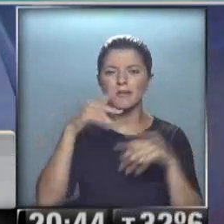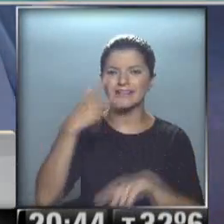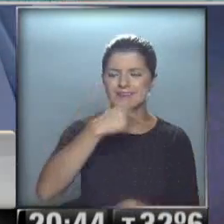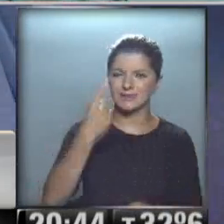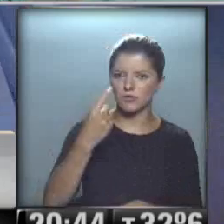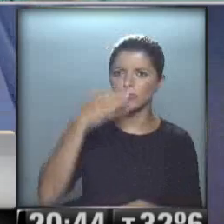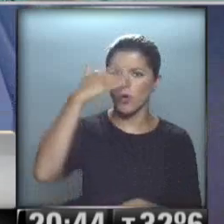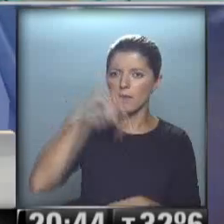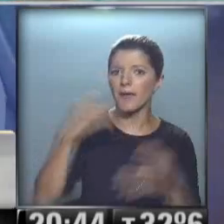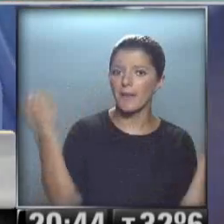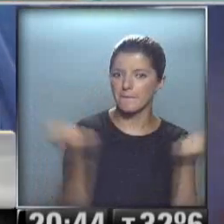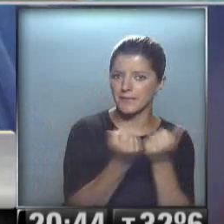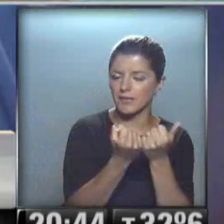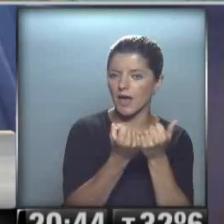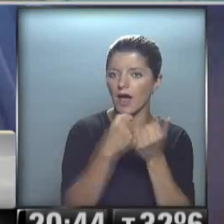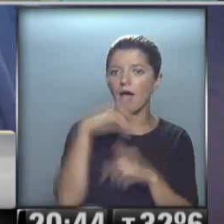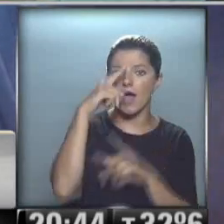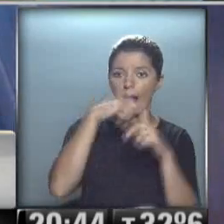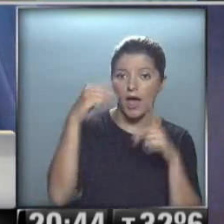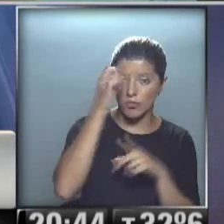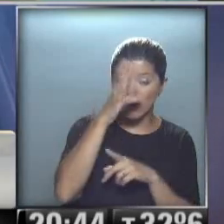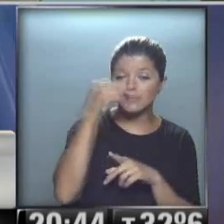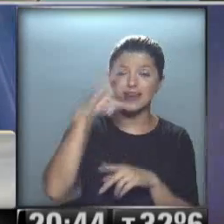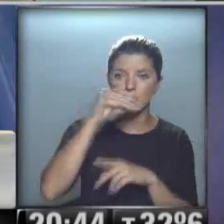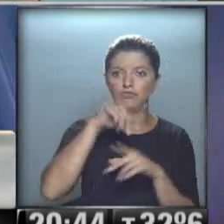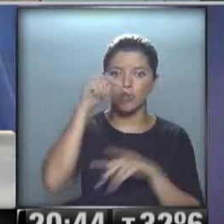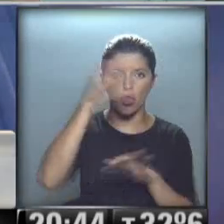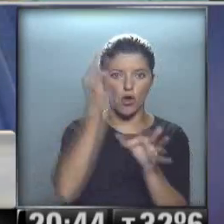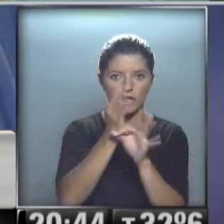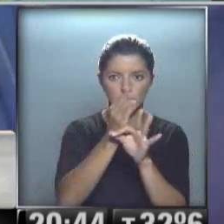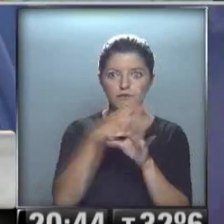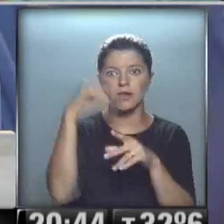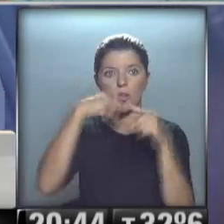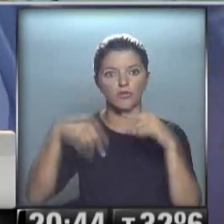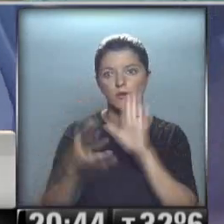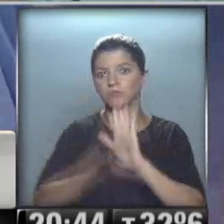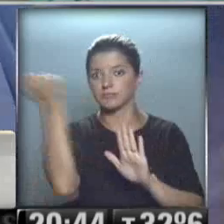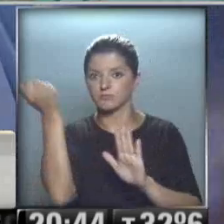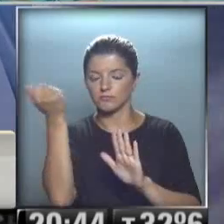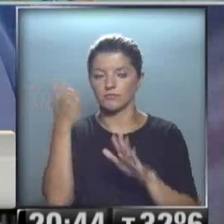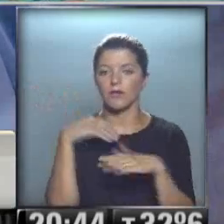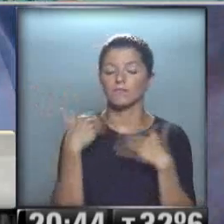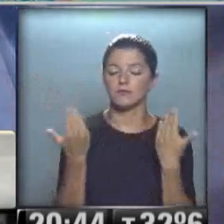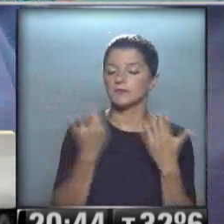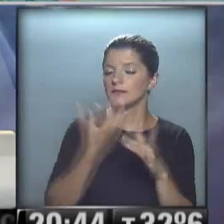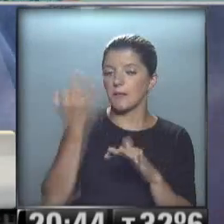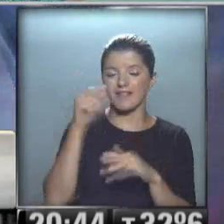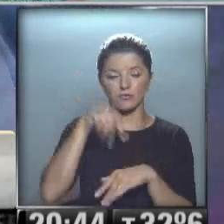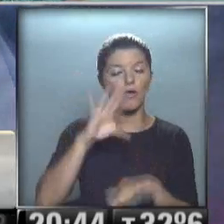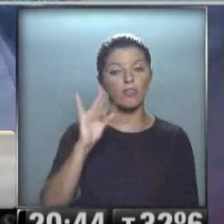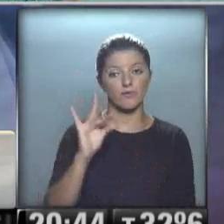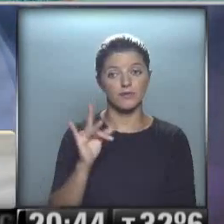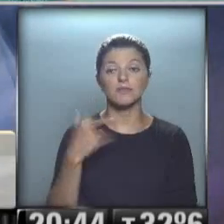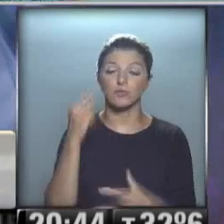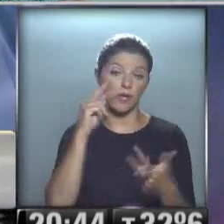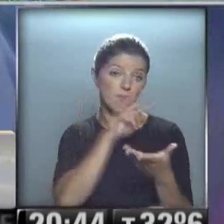31, después del brindis de medianoche, que el colegio estaba cerrando y que se estaban llevando sus cosas. Así que nada, la verdad que no es fácil y lo